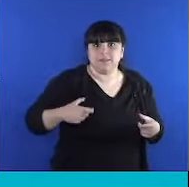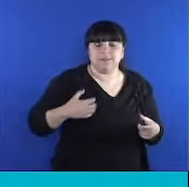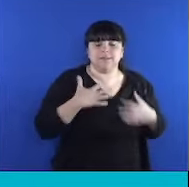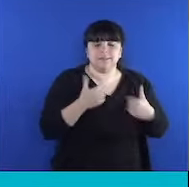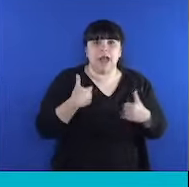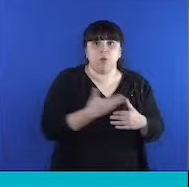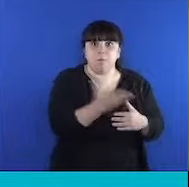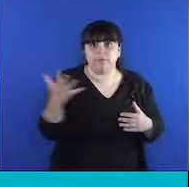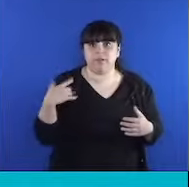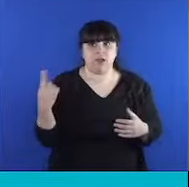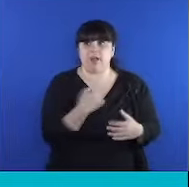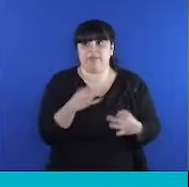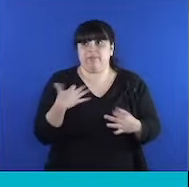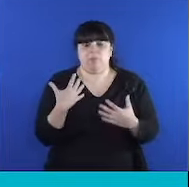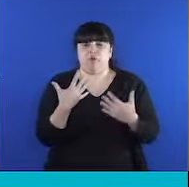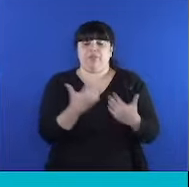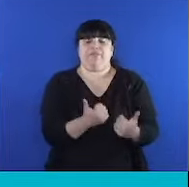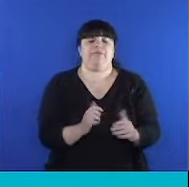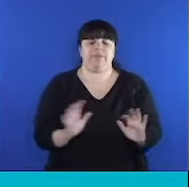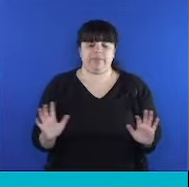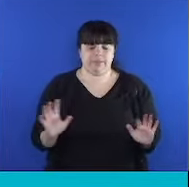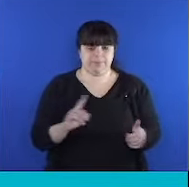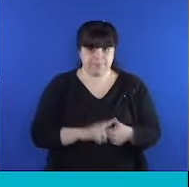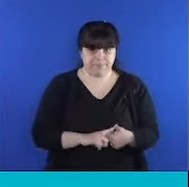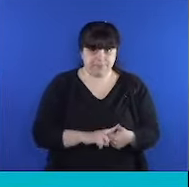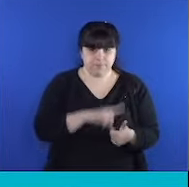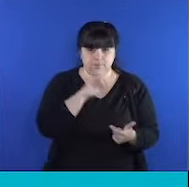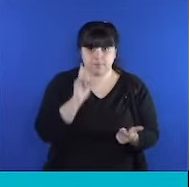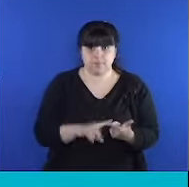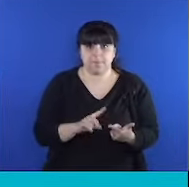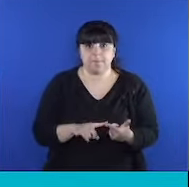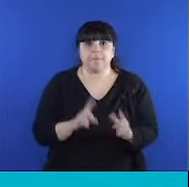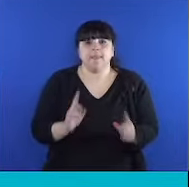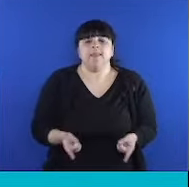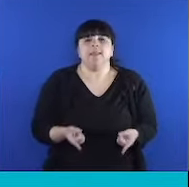que defender. Así que en primer lugar esto. En segundo lugar, y también